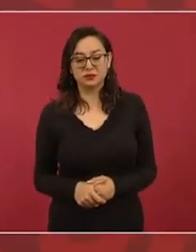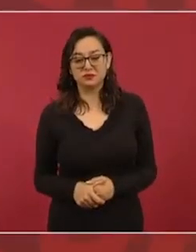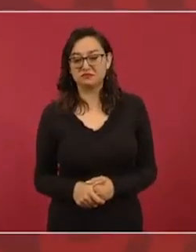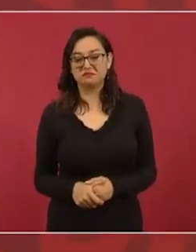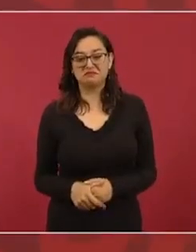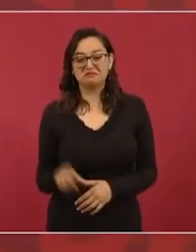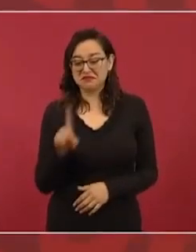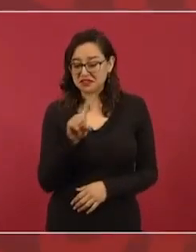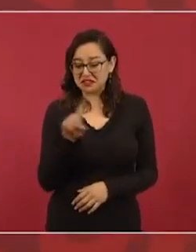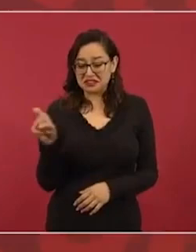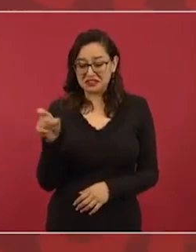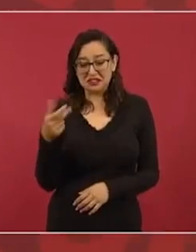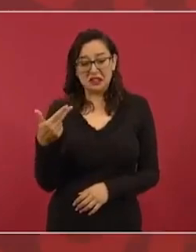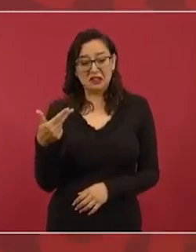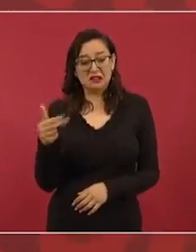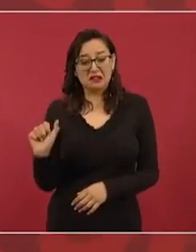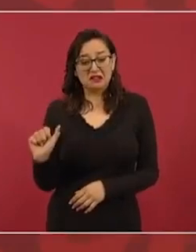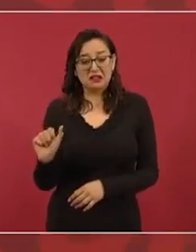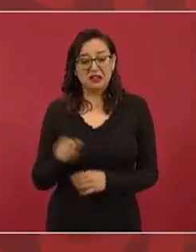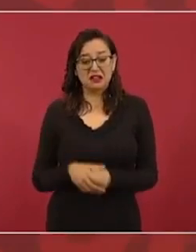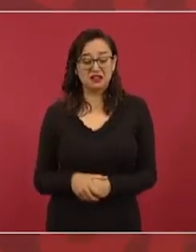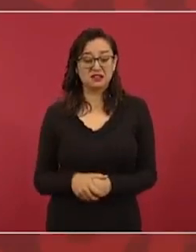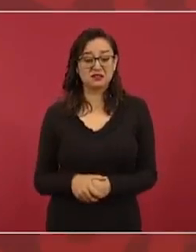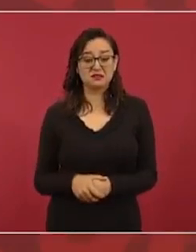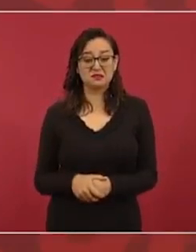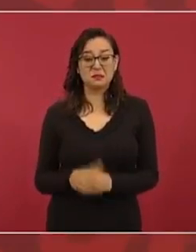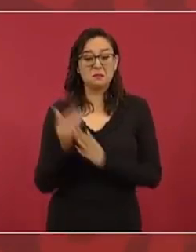Ni 100 hectáreas.